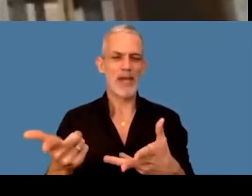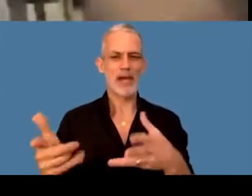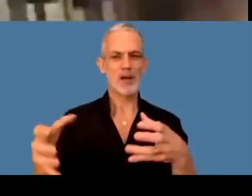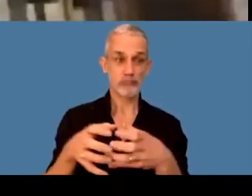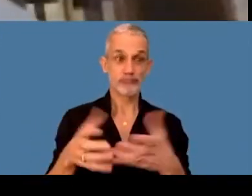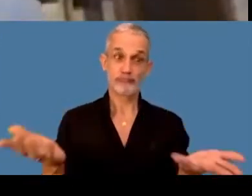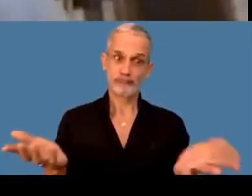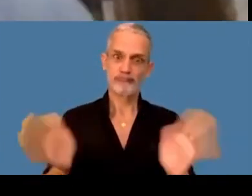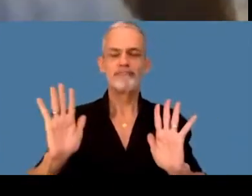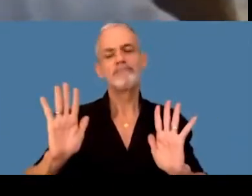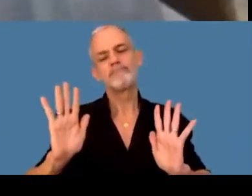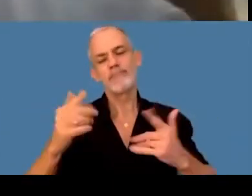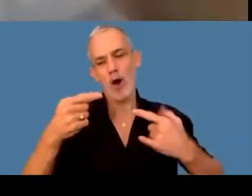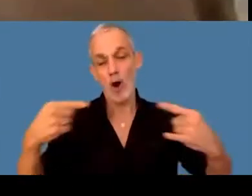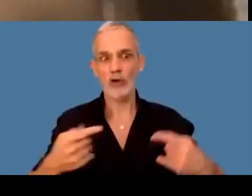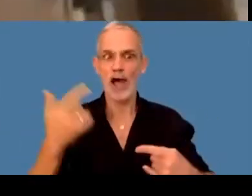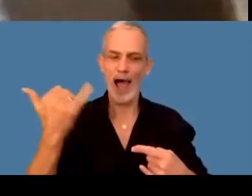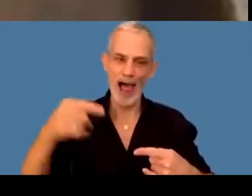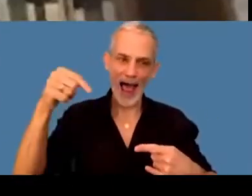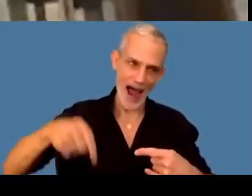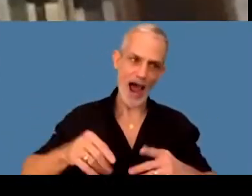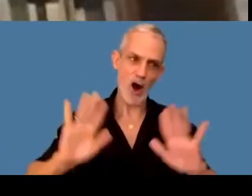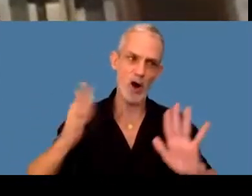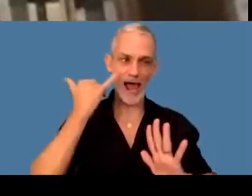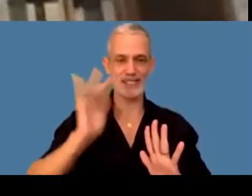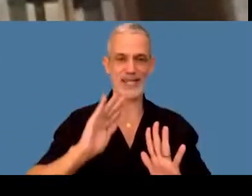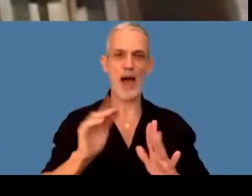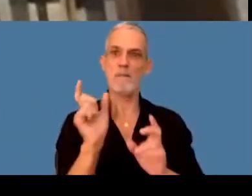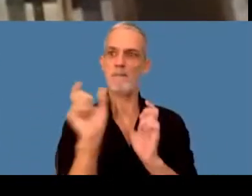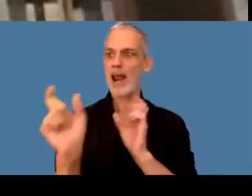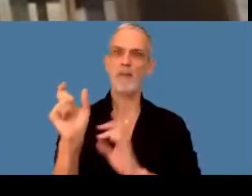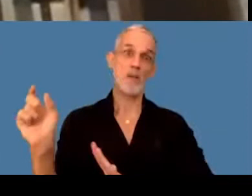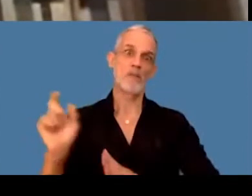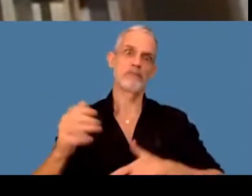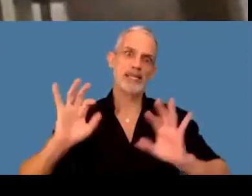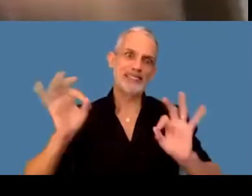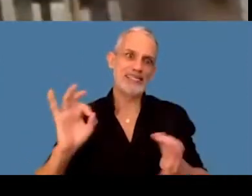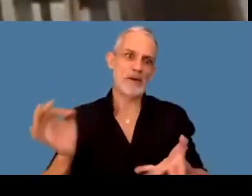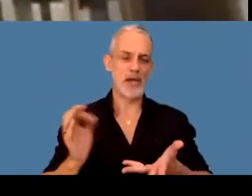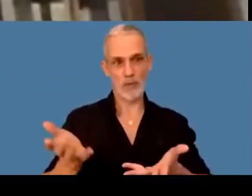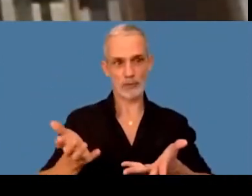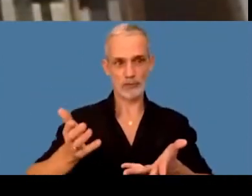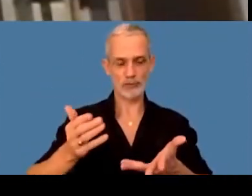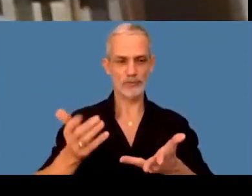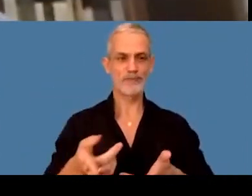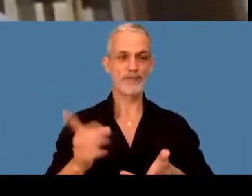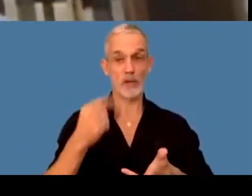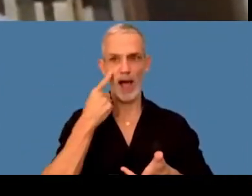Hay cosas que ya ahora, ¿no? Hay terminología que ya manejamos, ¿no? Espero que me hagan quedar